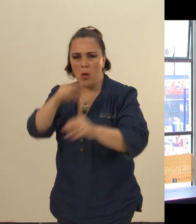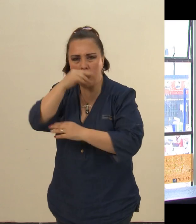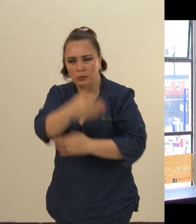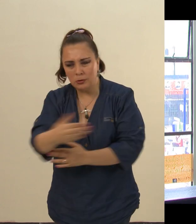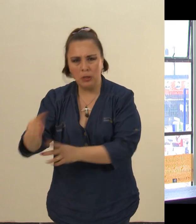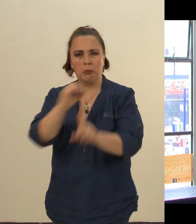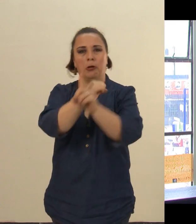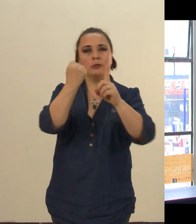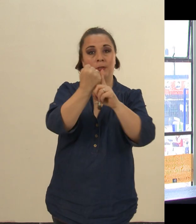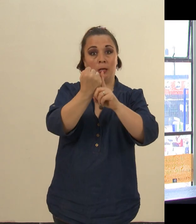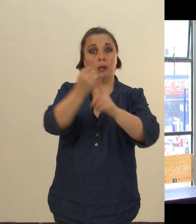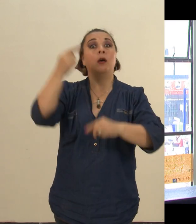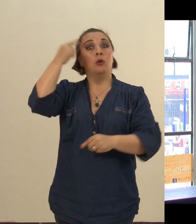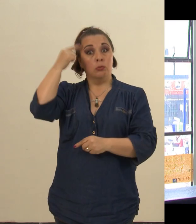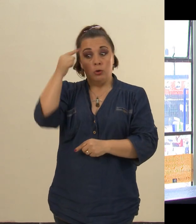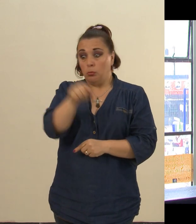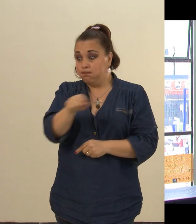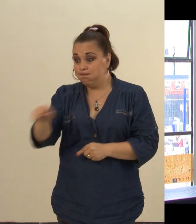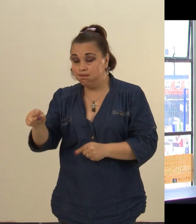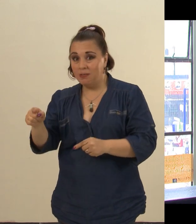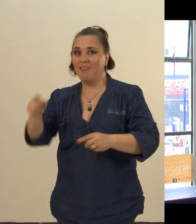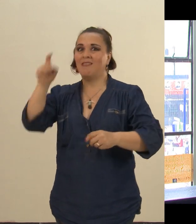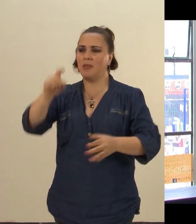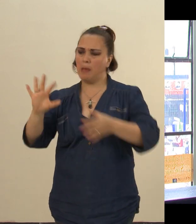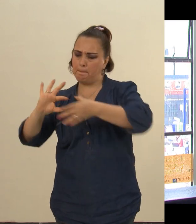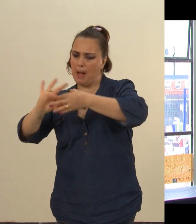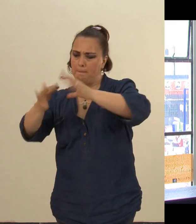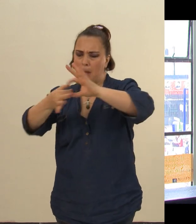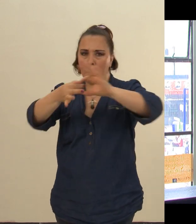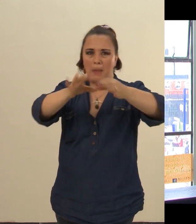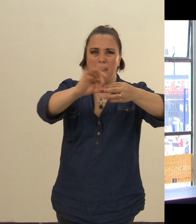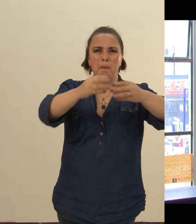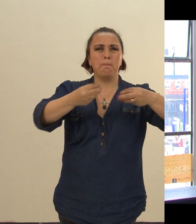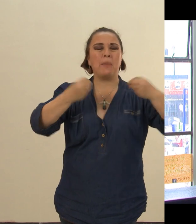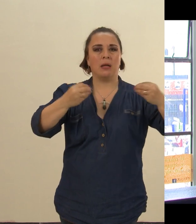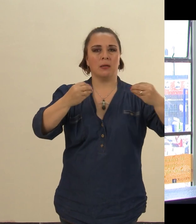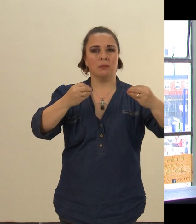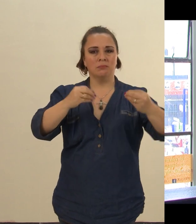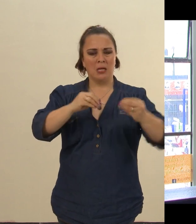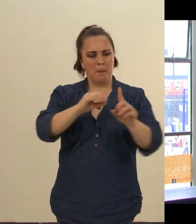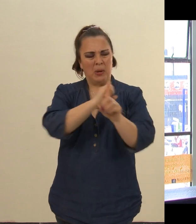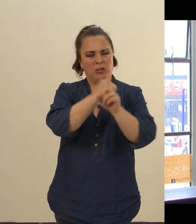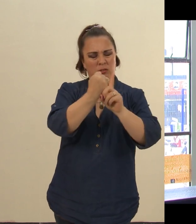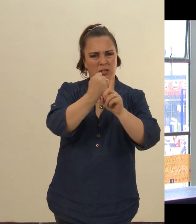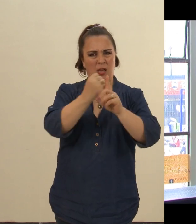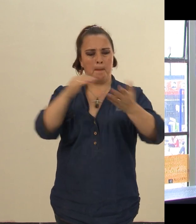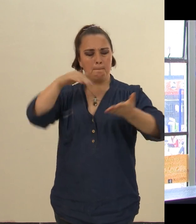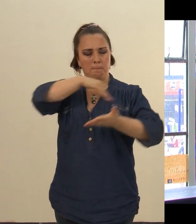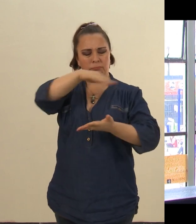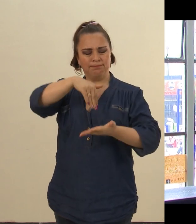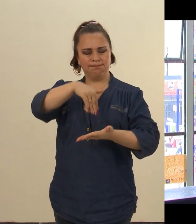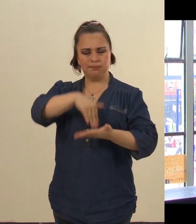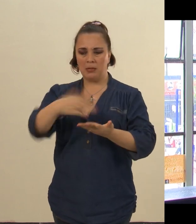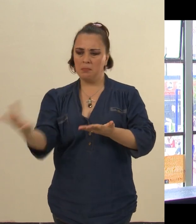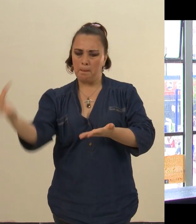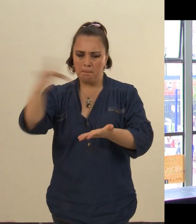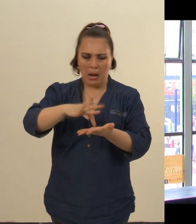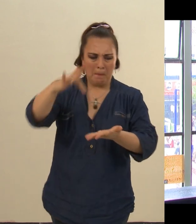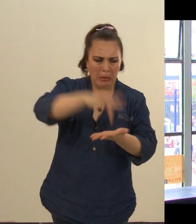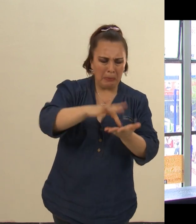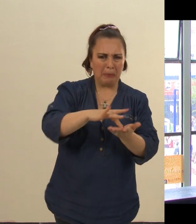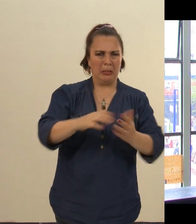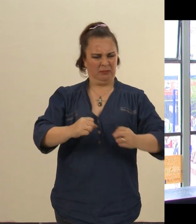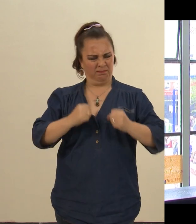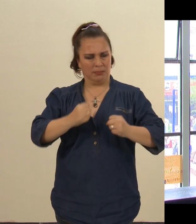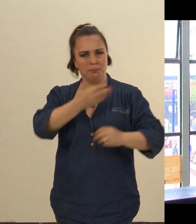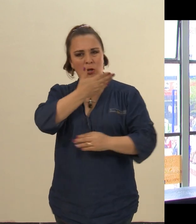Entonces, pienso que esos son elementos que deben ir articulados para que la participación se fortalezca a nivel social, para que existan